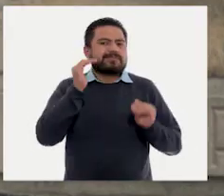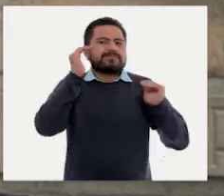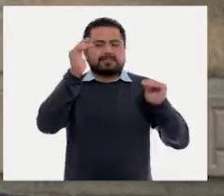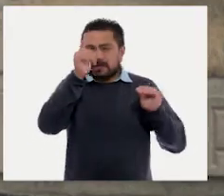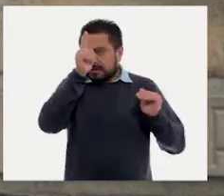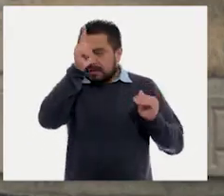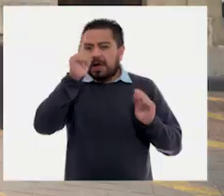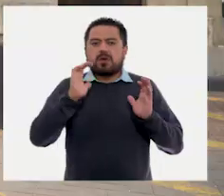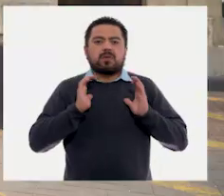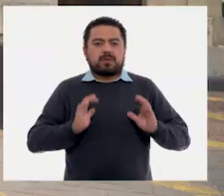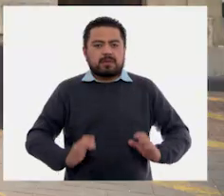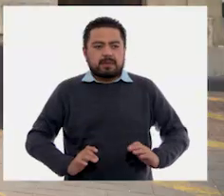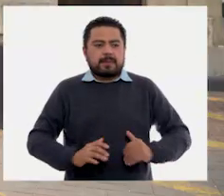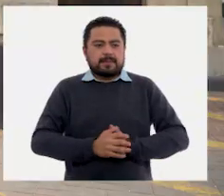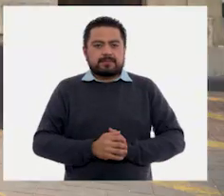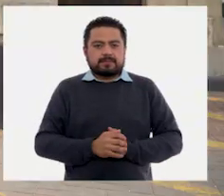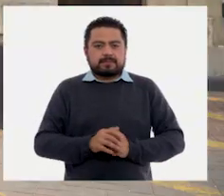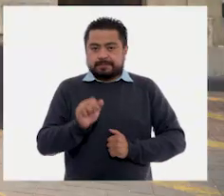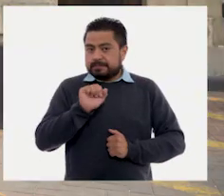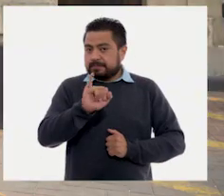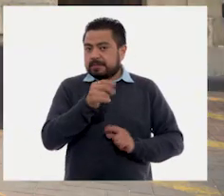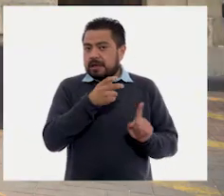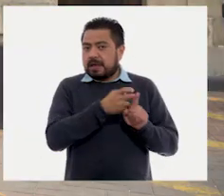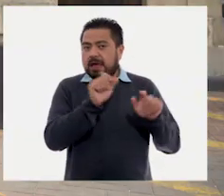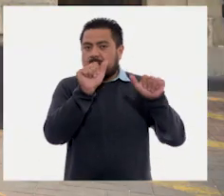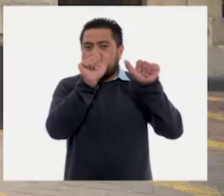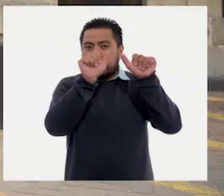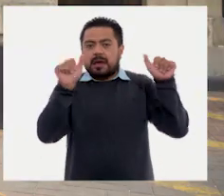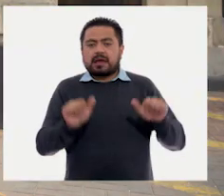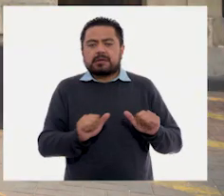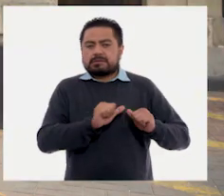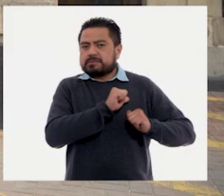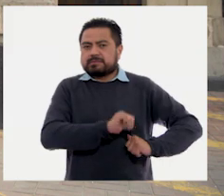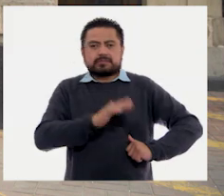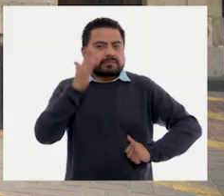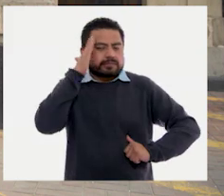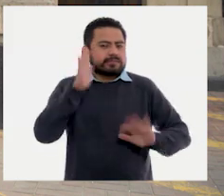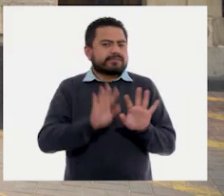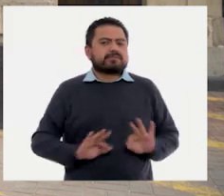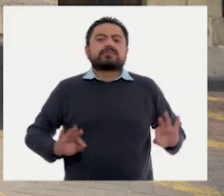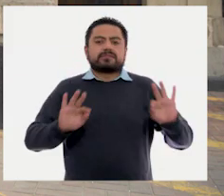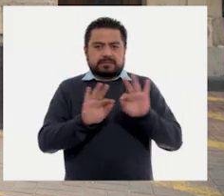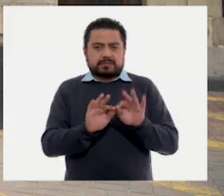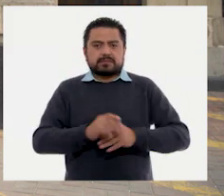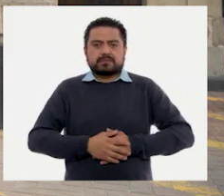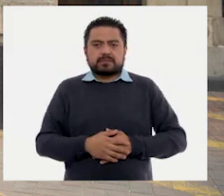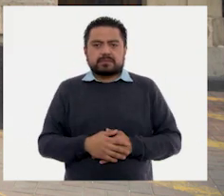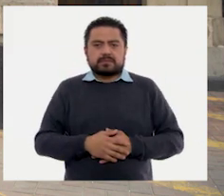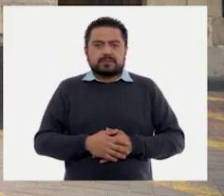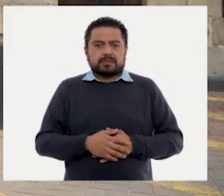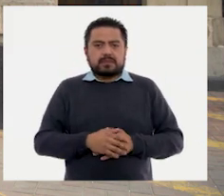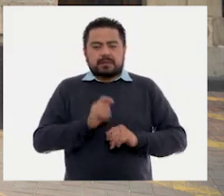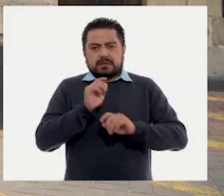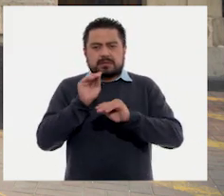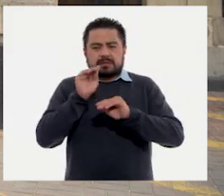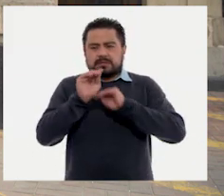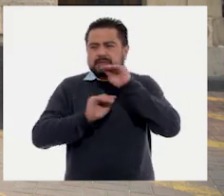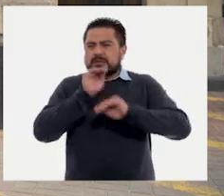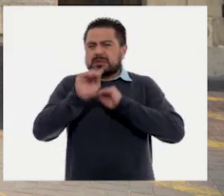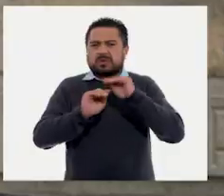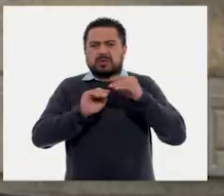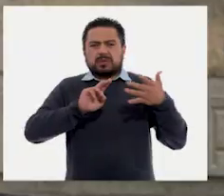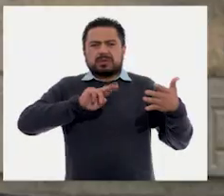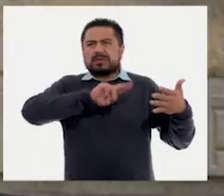y el cuerpo. Por supuesto, el arte tenía un papel fundamental. Está decorada con magníficos